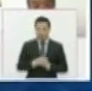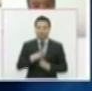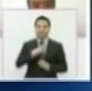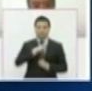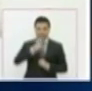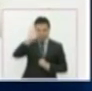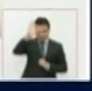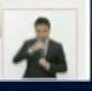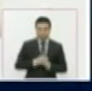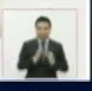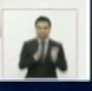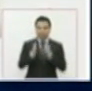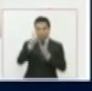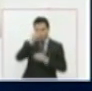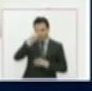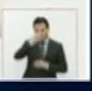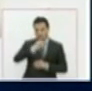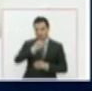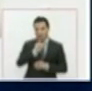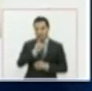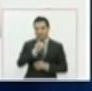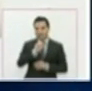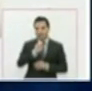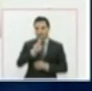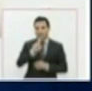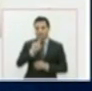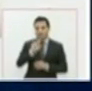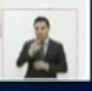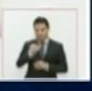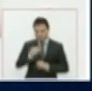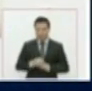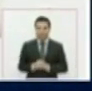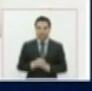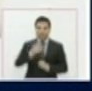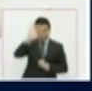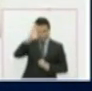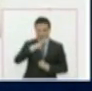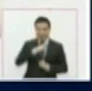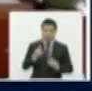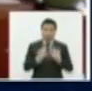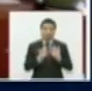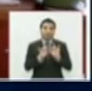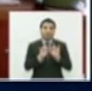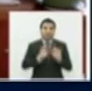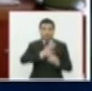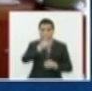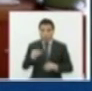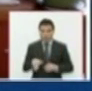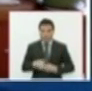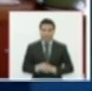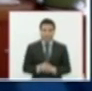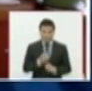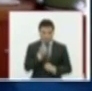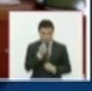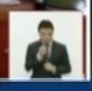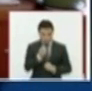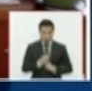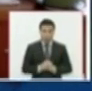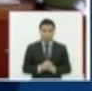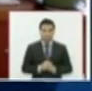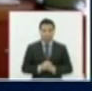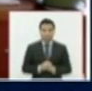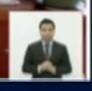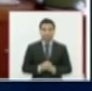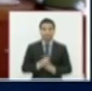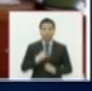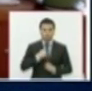entonces el INE puede preguntar, a ver, perdón, ¿de dónde sacaste ese dinero? Y el partido está obligado a